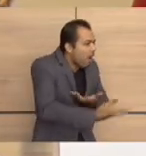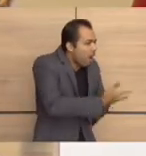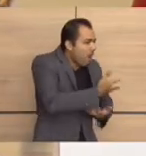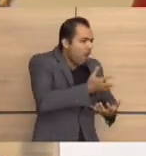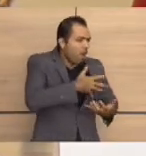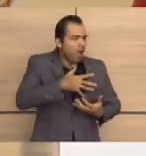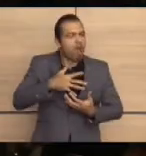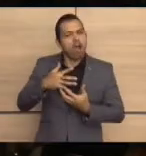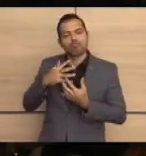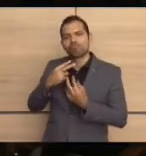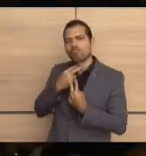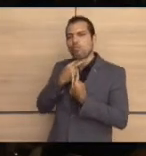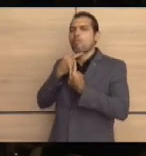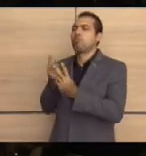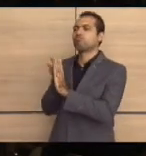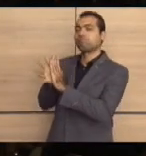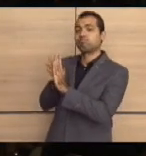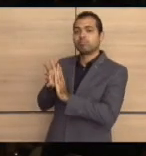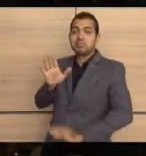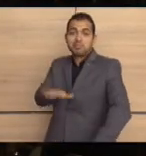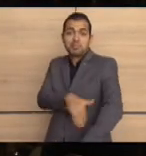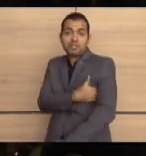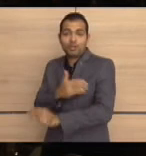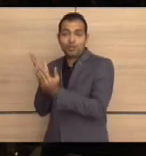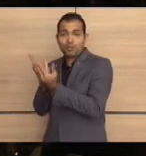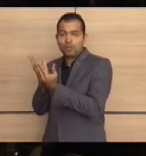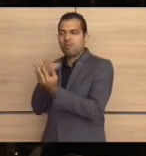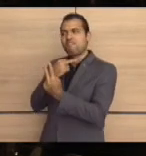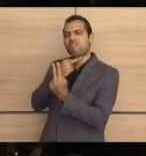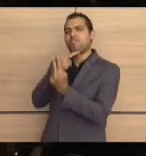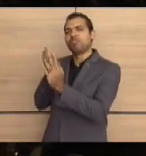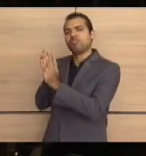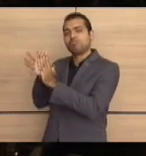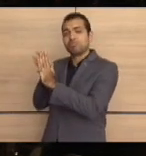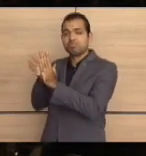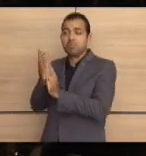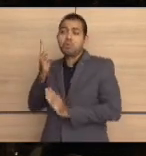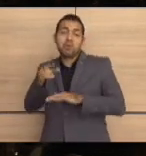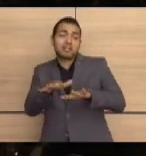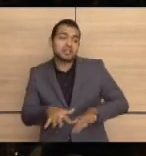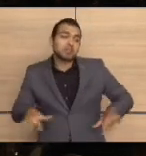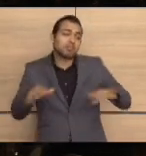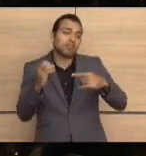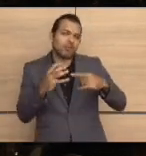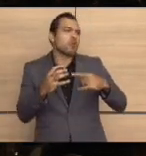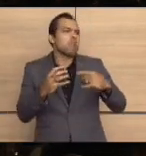voces y que no solo sea este espacio, que nos den más espacios para hablar.